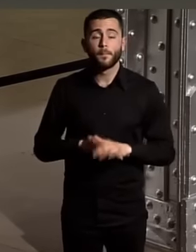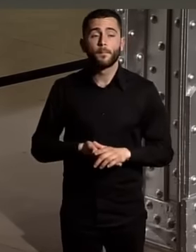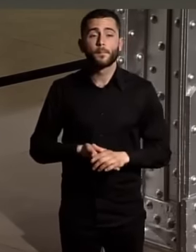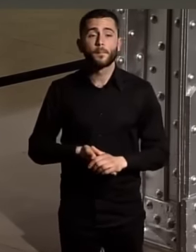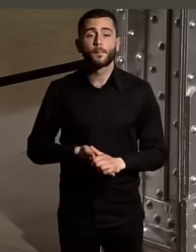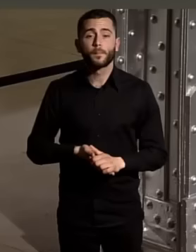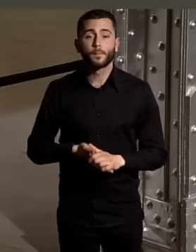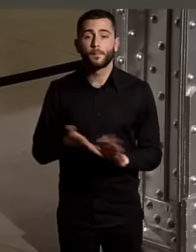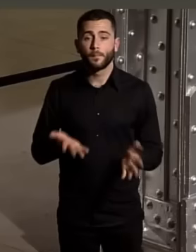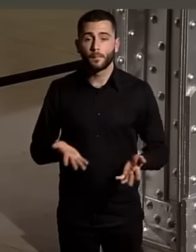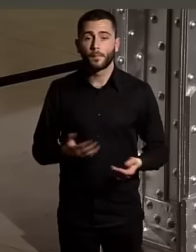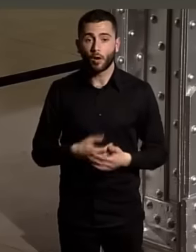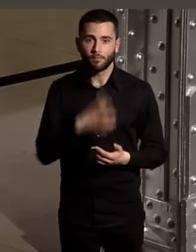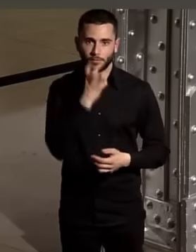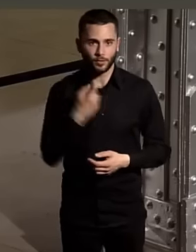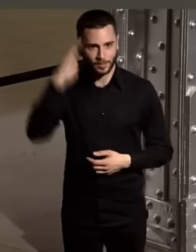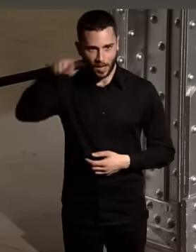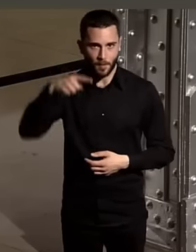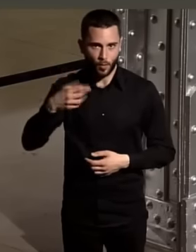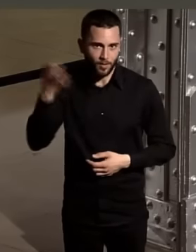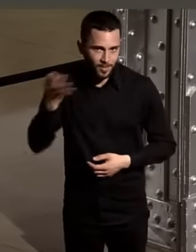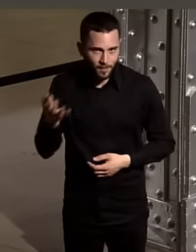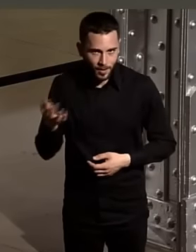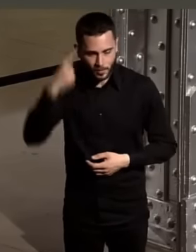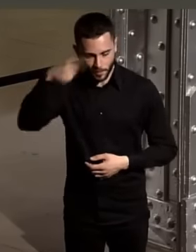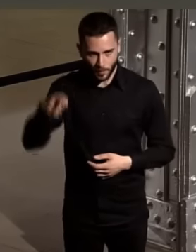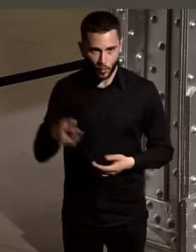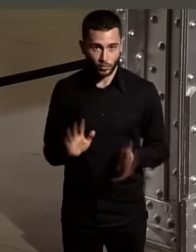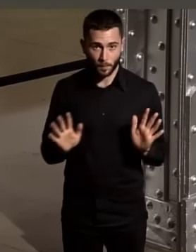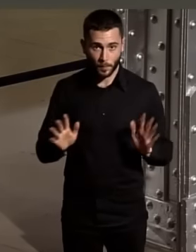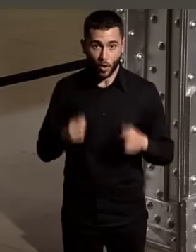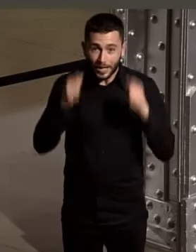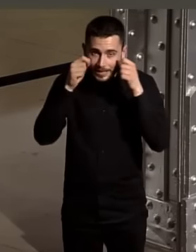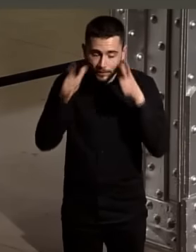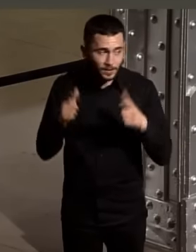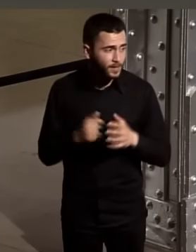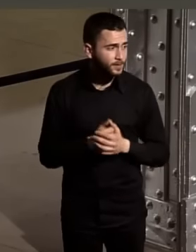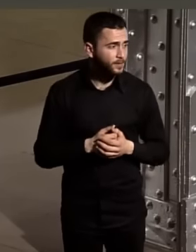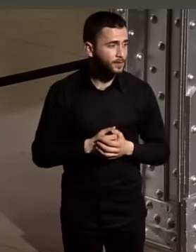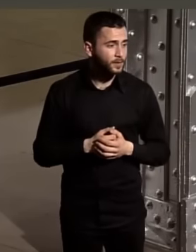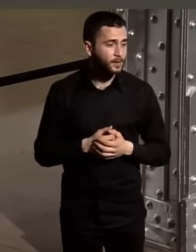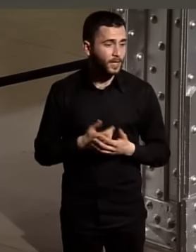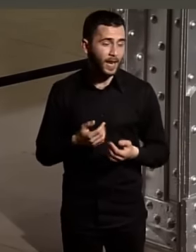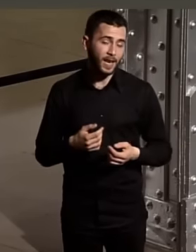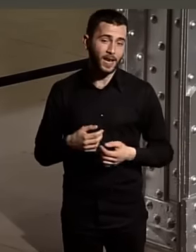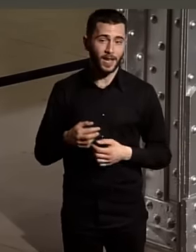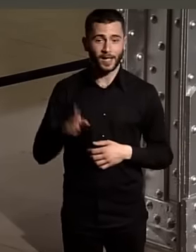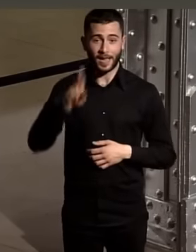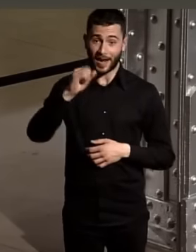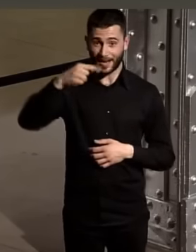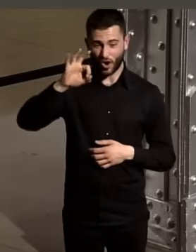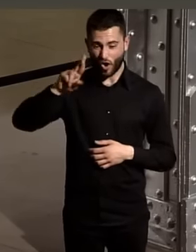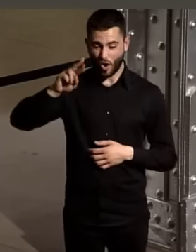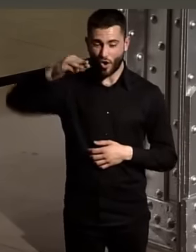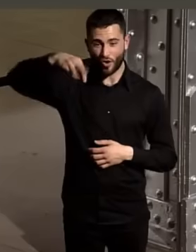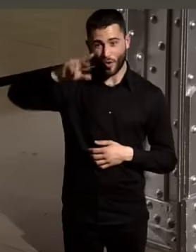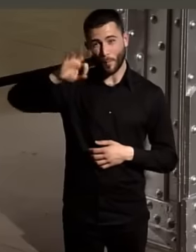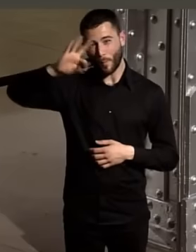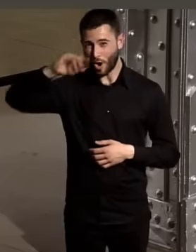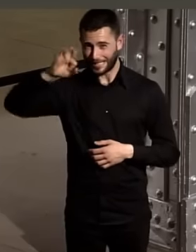es ya sabemos que tiene que haber rigor no vamos más allá no y el despertar jugar llegar al rigor mortis no Exacto pero pero